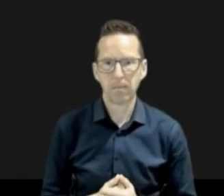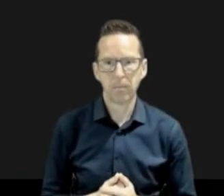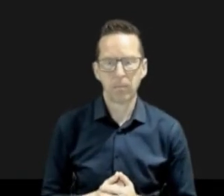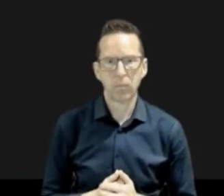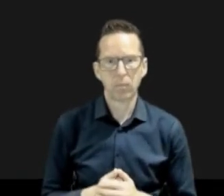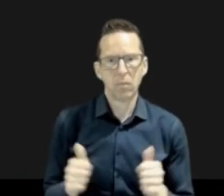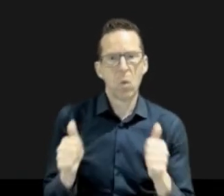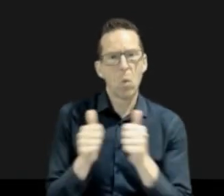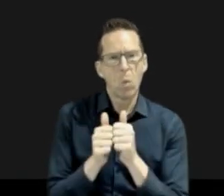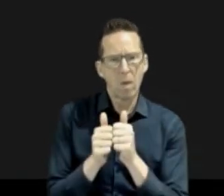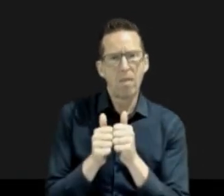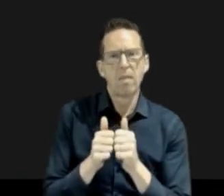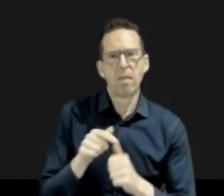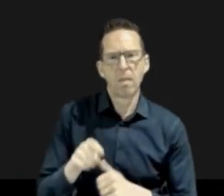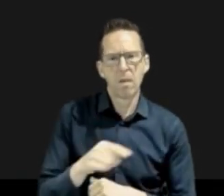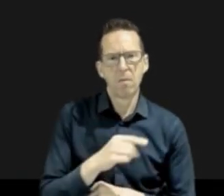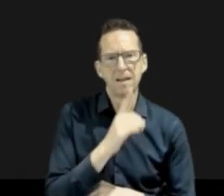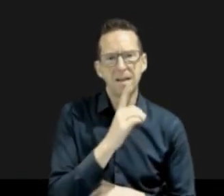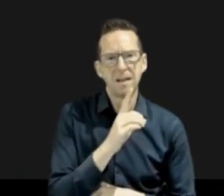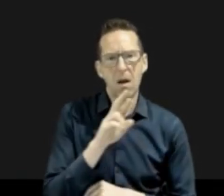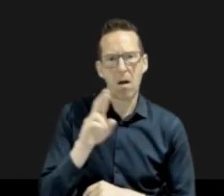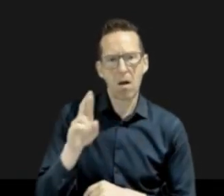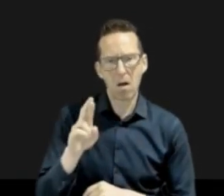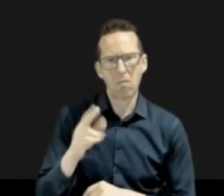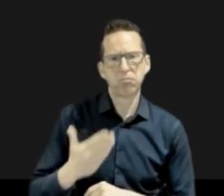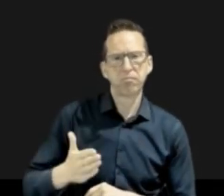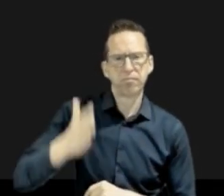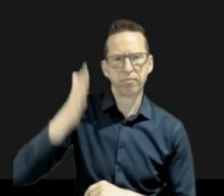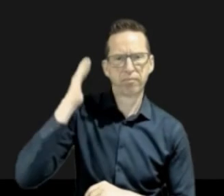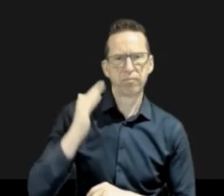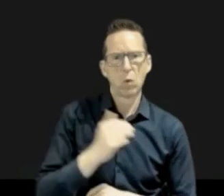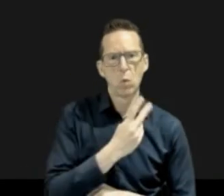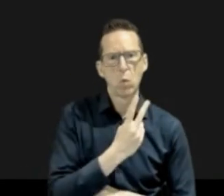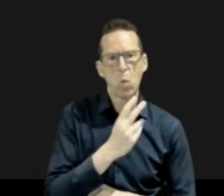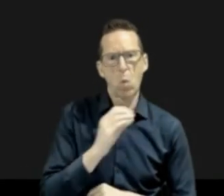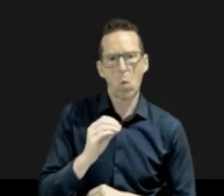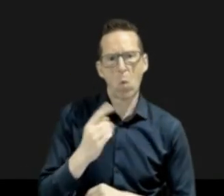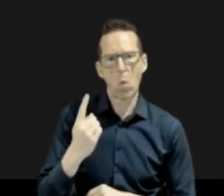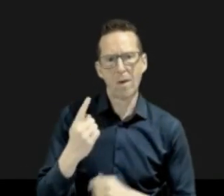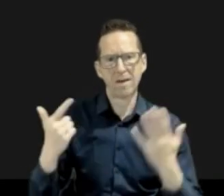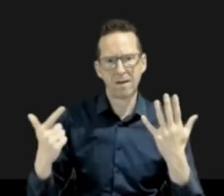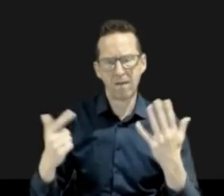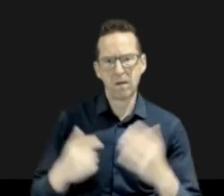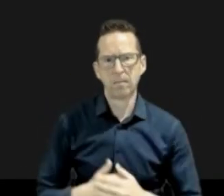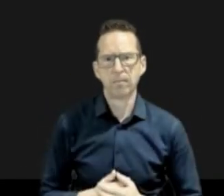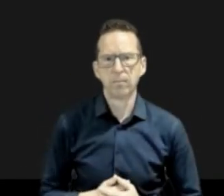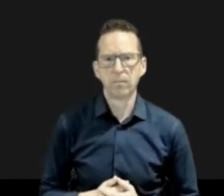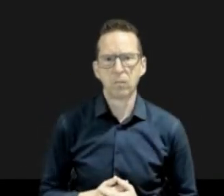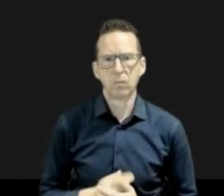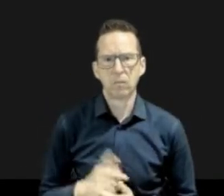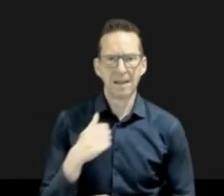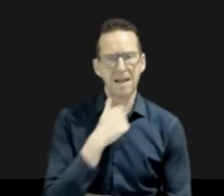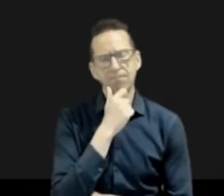consideremos con más detalle a continuación fueron las resoluciones del congreso de 2019